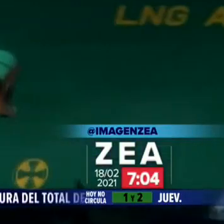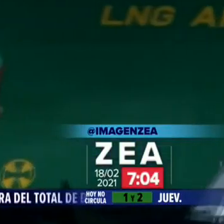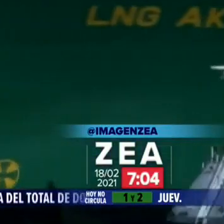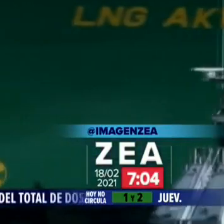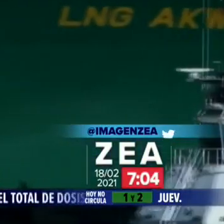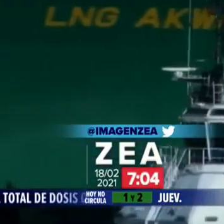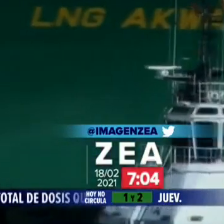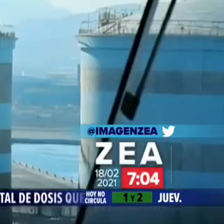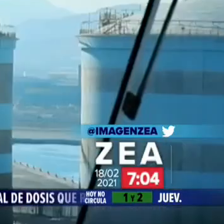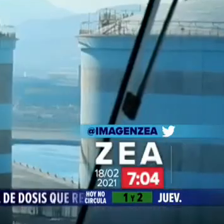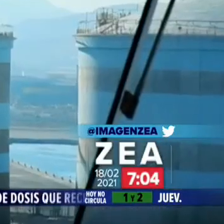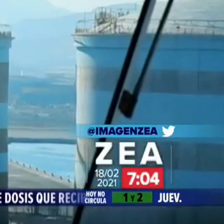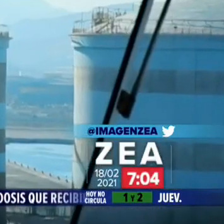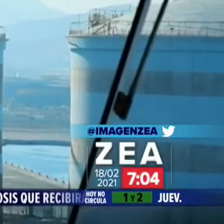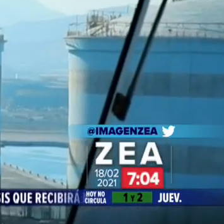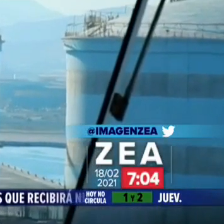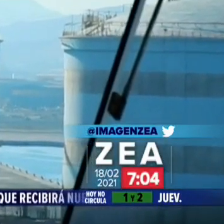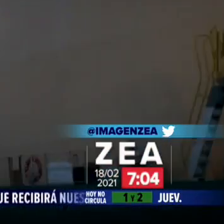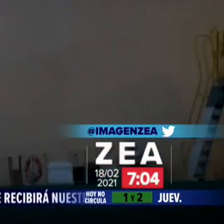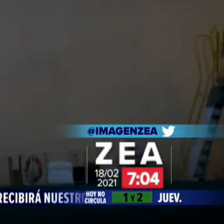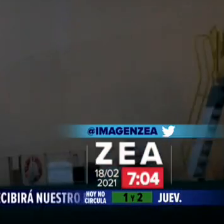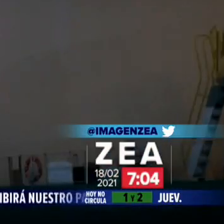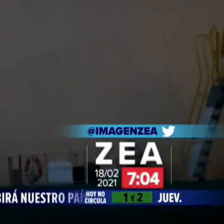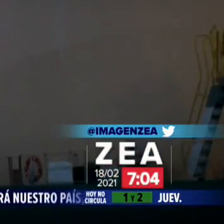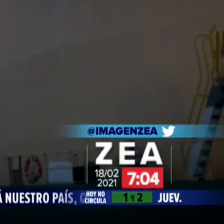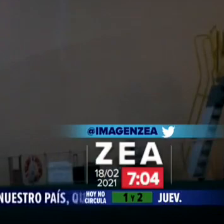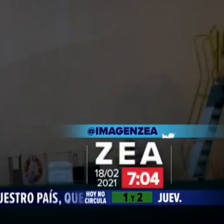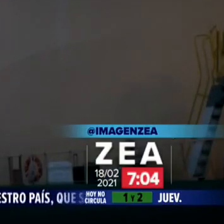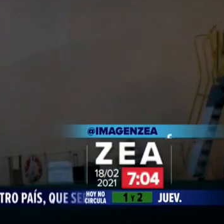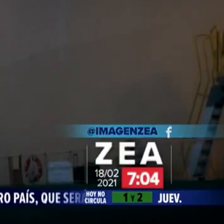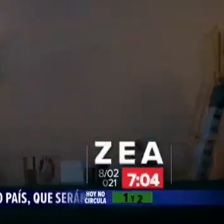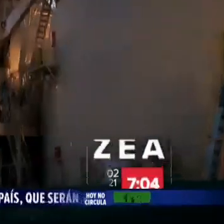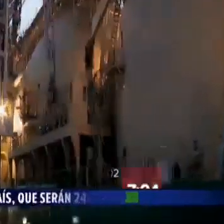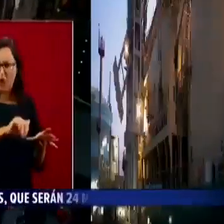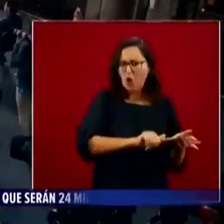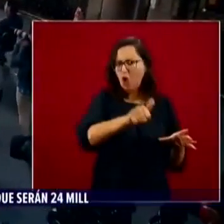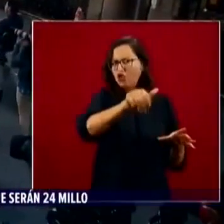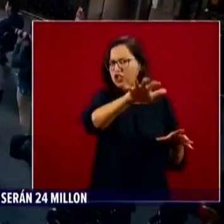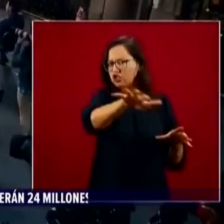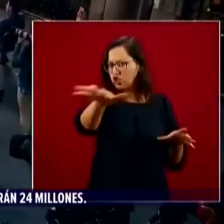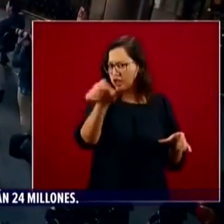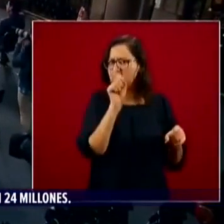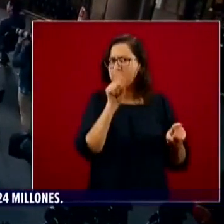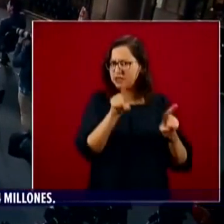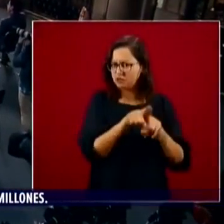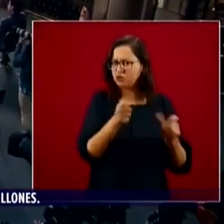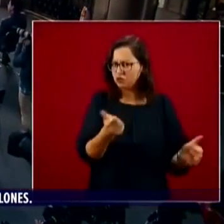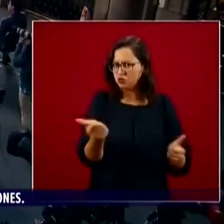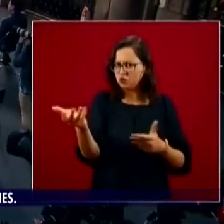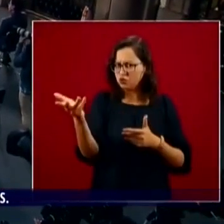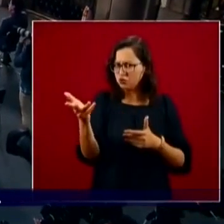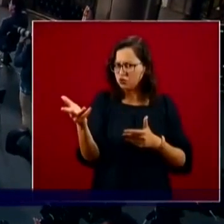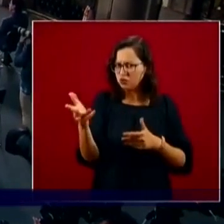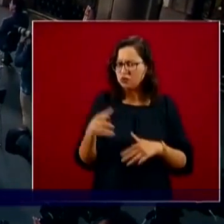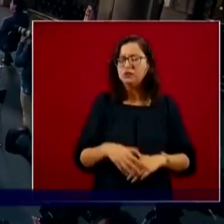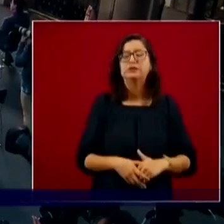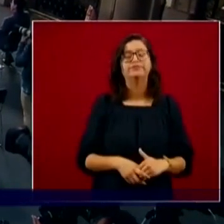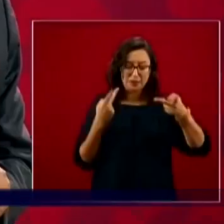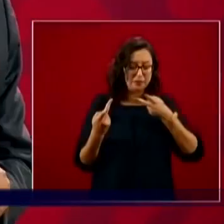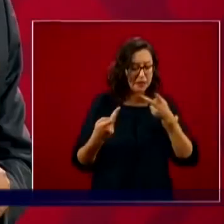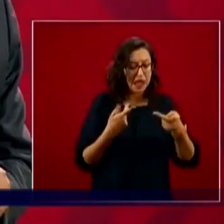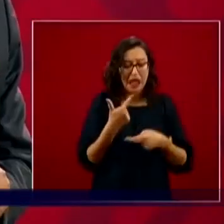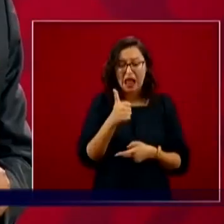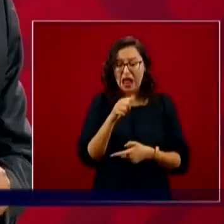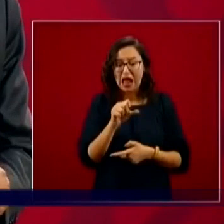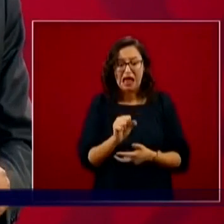para 30 años y que se le acaba. Se está pensando cómo resolver el problema del excedente de